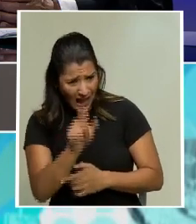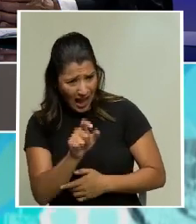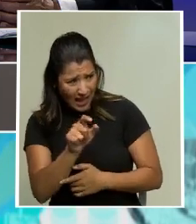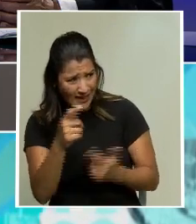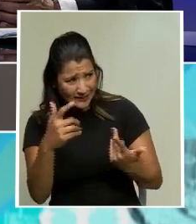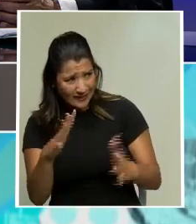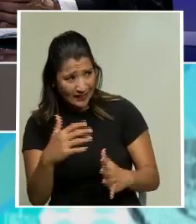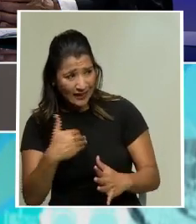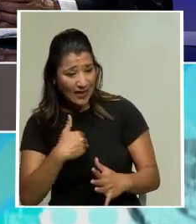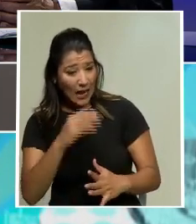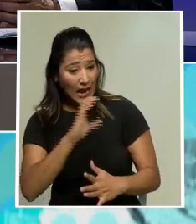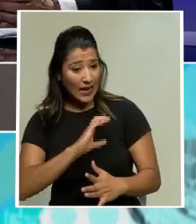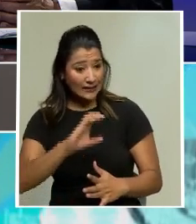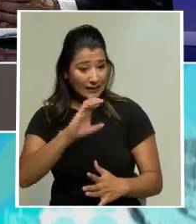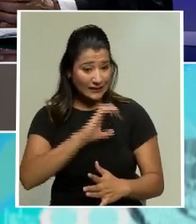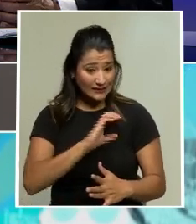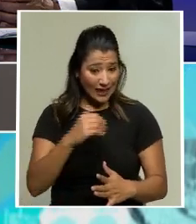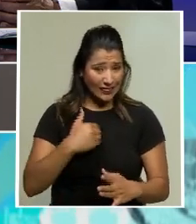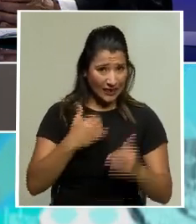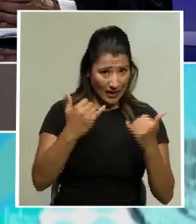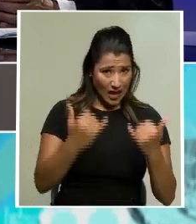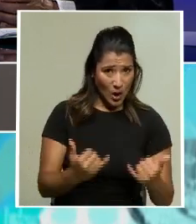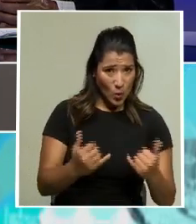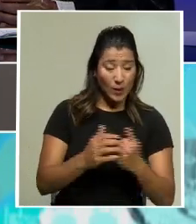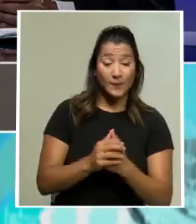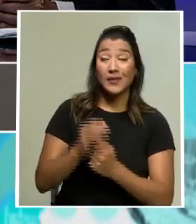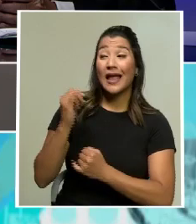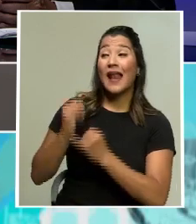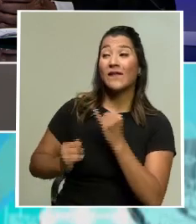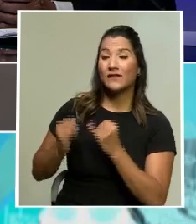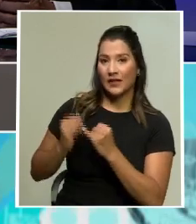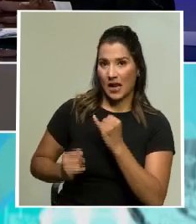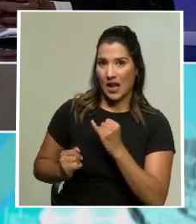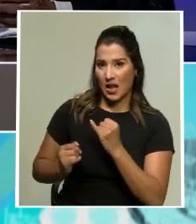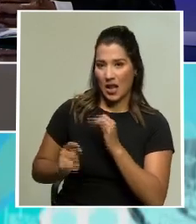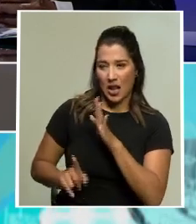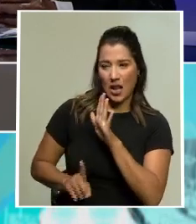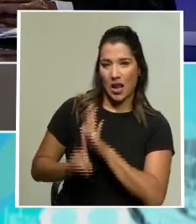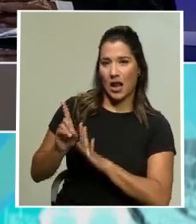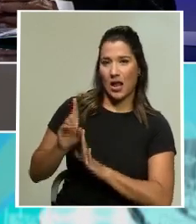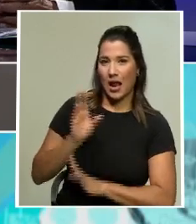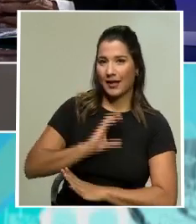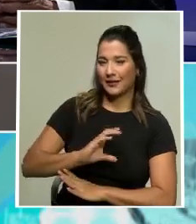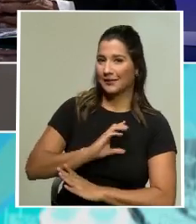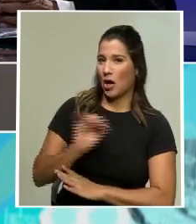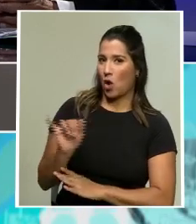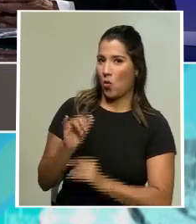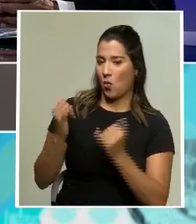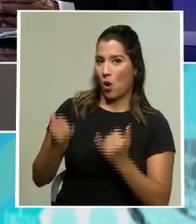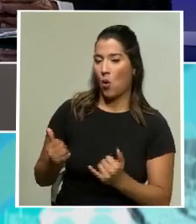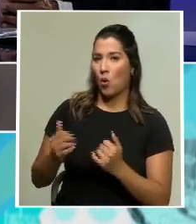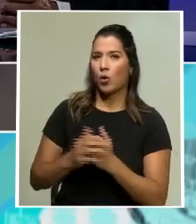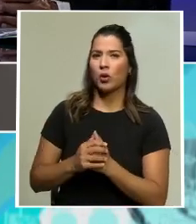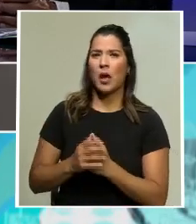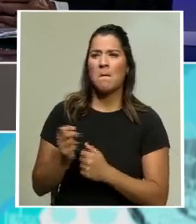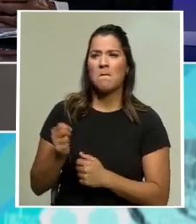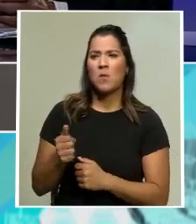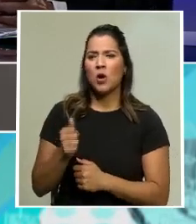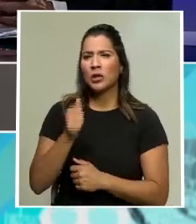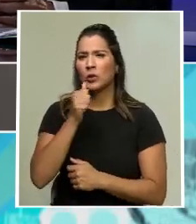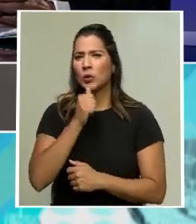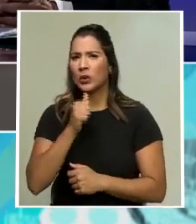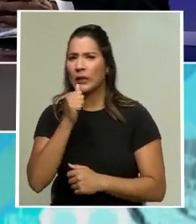Bukele de hoy? Al final. Al final. Poca